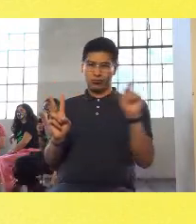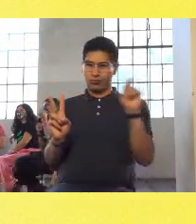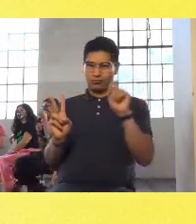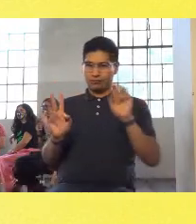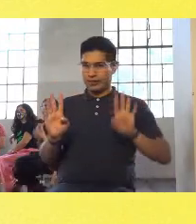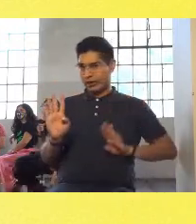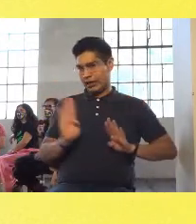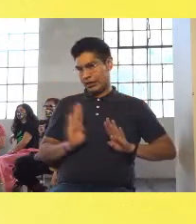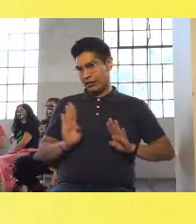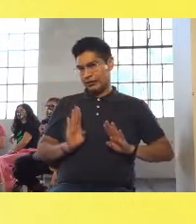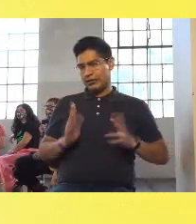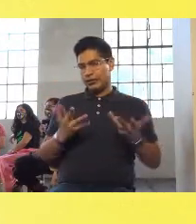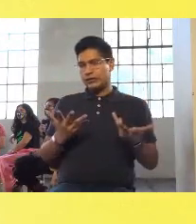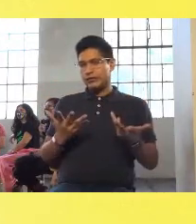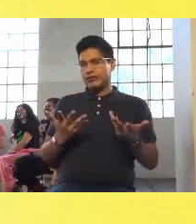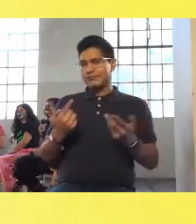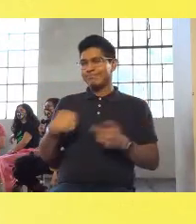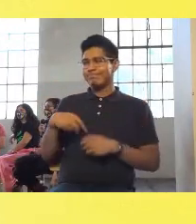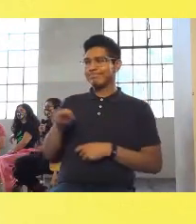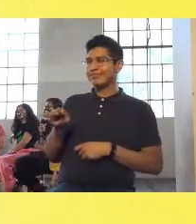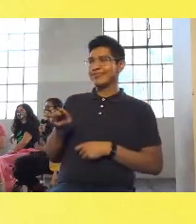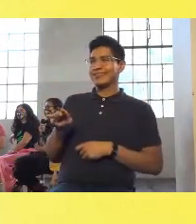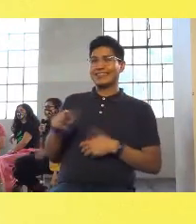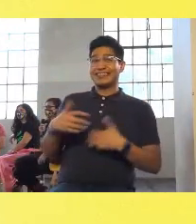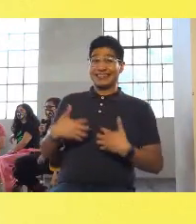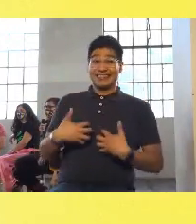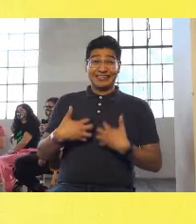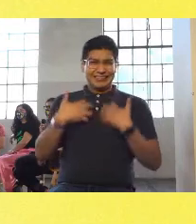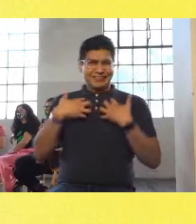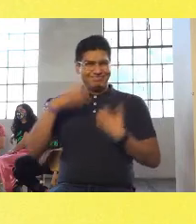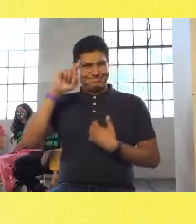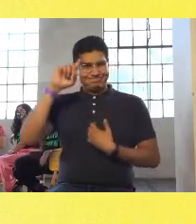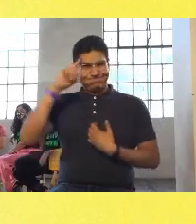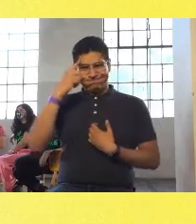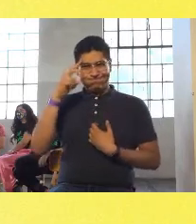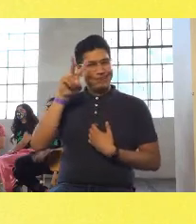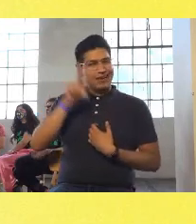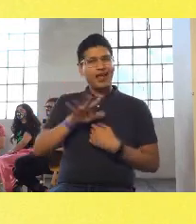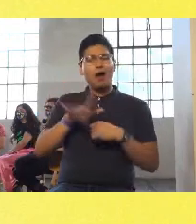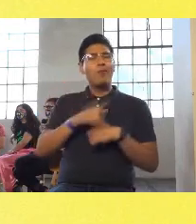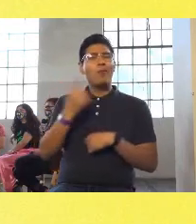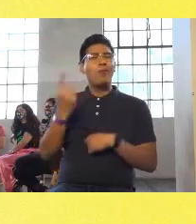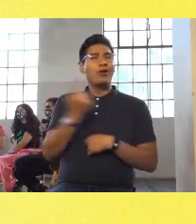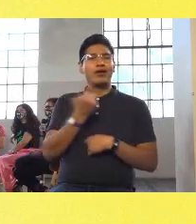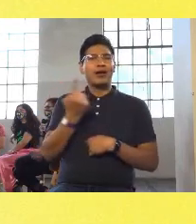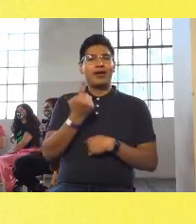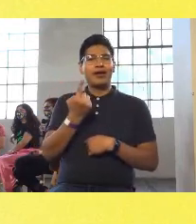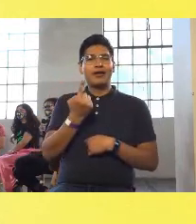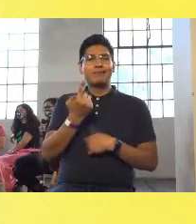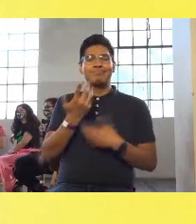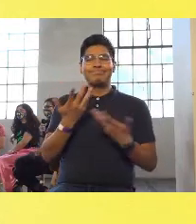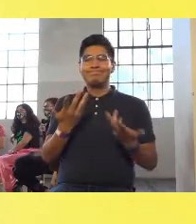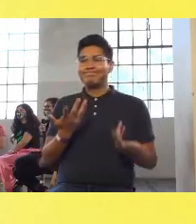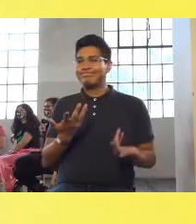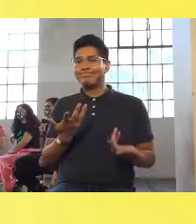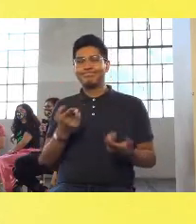estábamos, o yo particularmente estaba infinitamente enojada, infinitamente frustrada, ¿no? Porque, pues bueno,